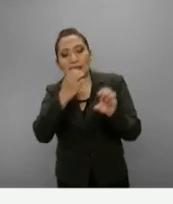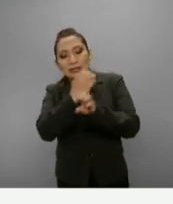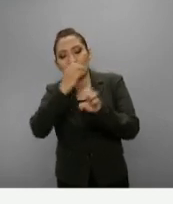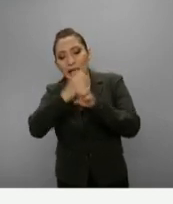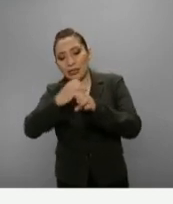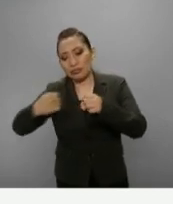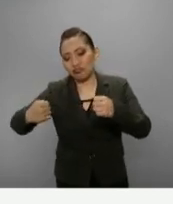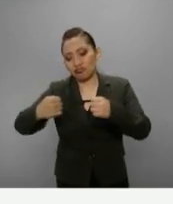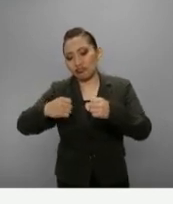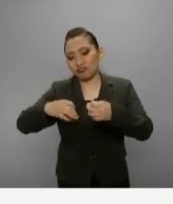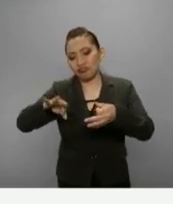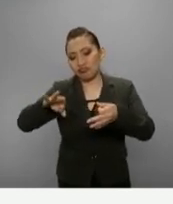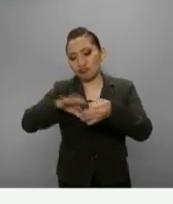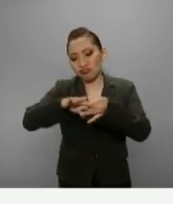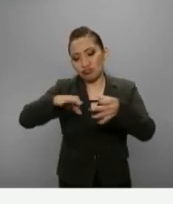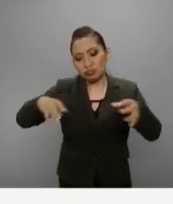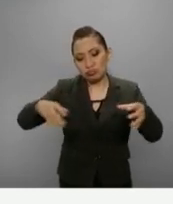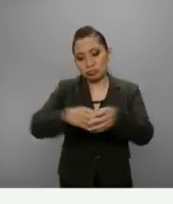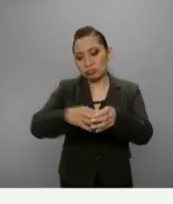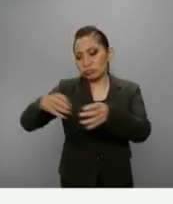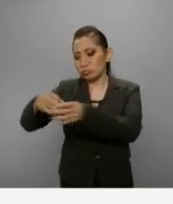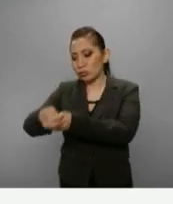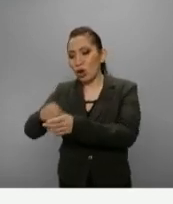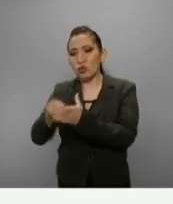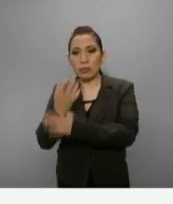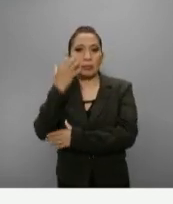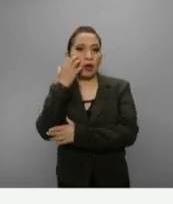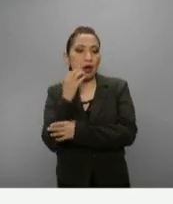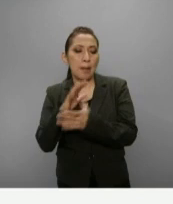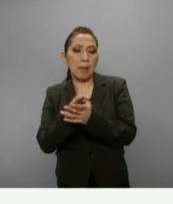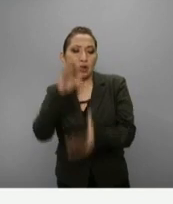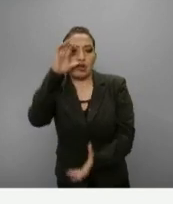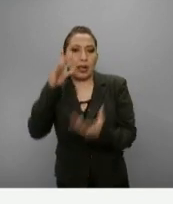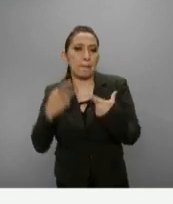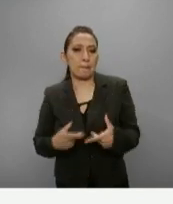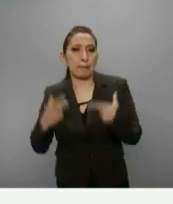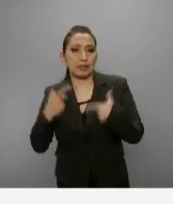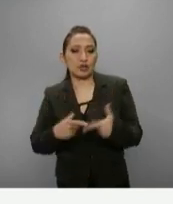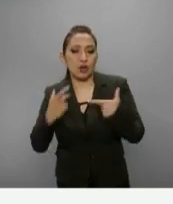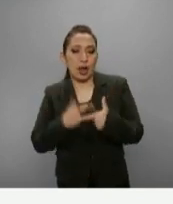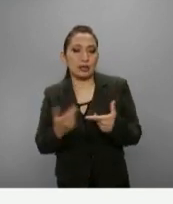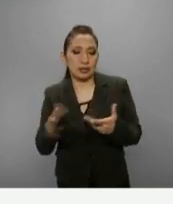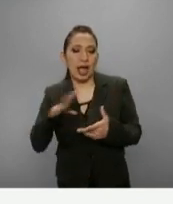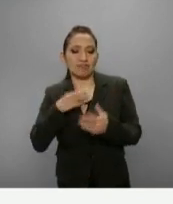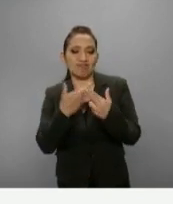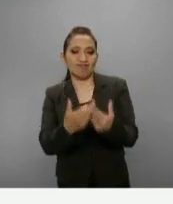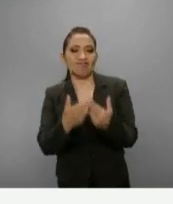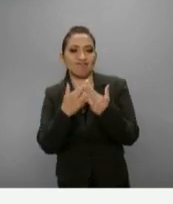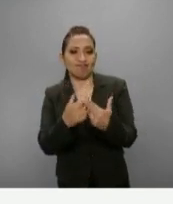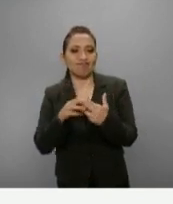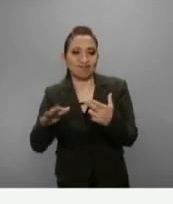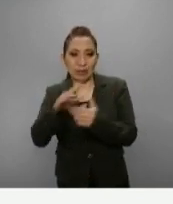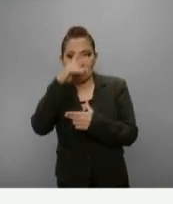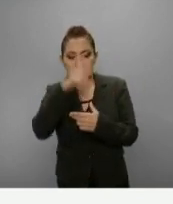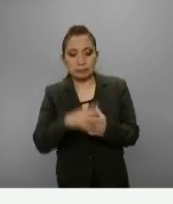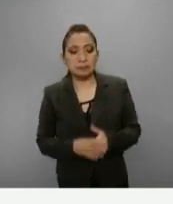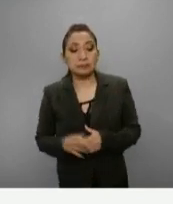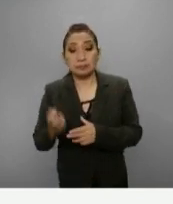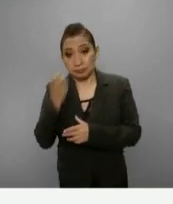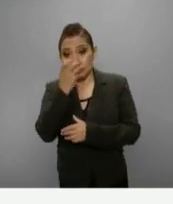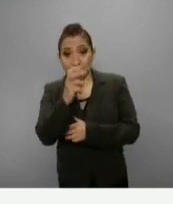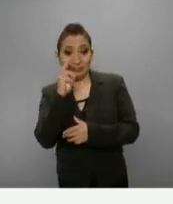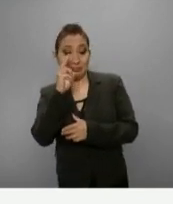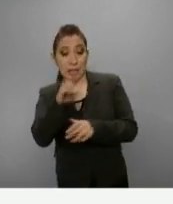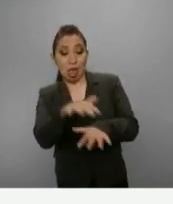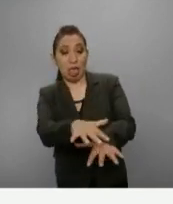3 estados que en su momento concentran, junto con Nuevo León, la mayor carga poblacional que tenemos en México.